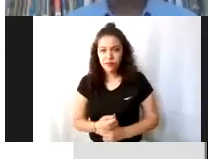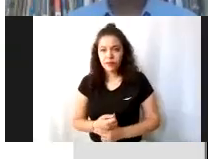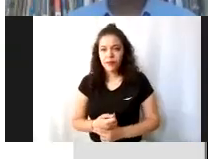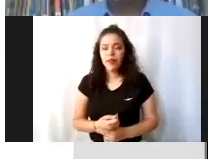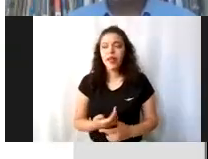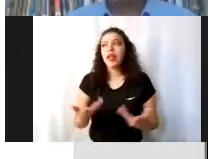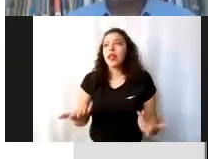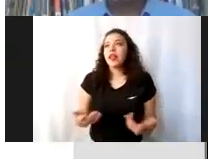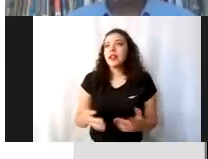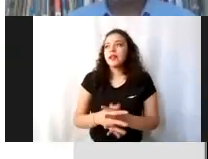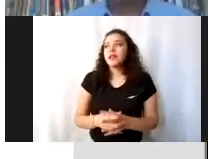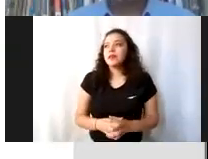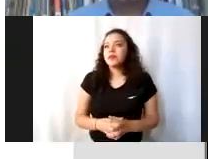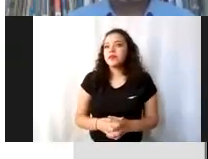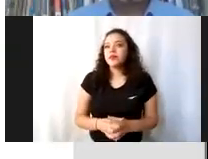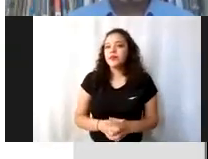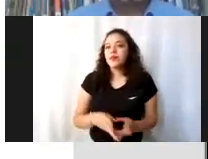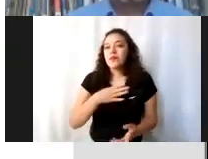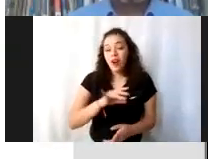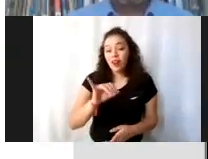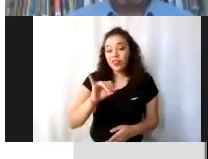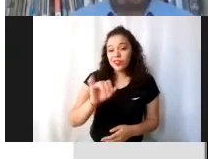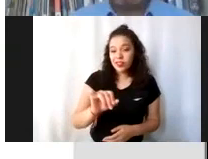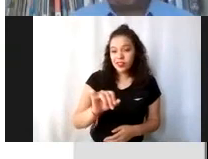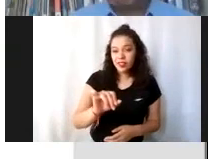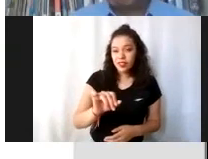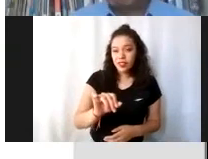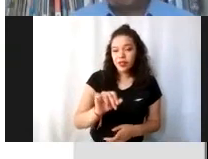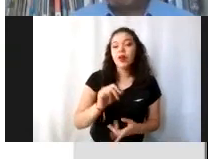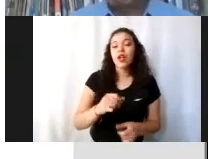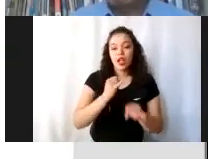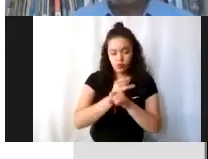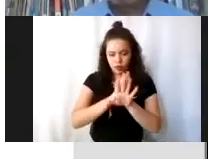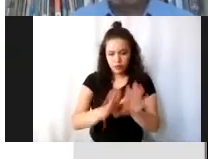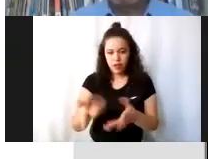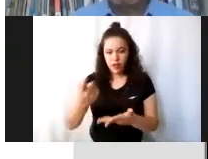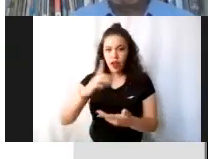manera, sí, porque filtran información también.